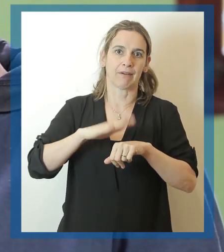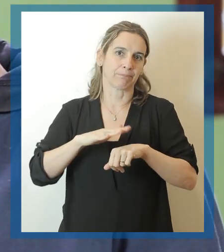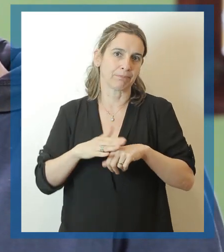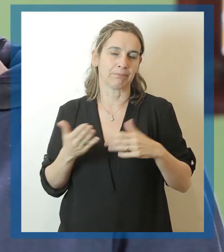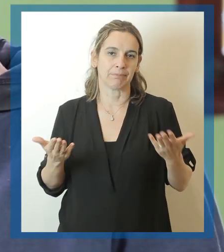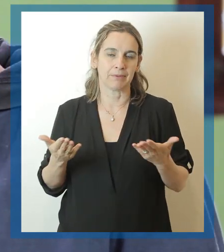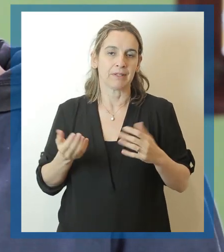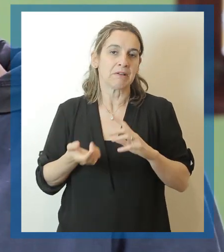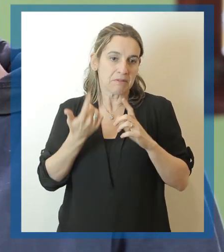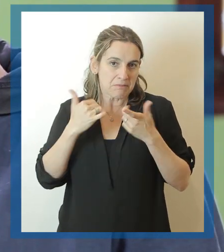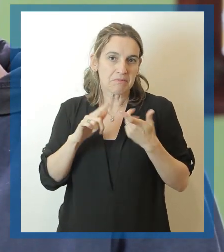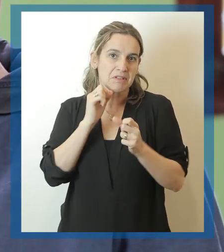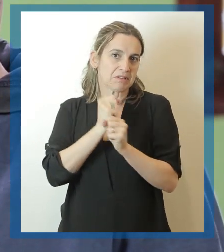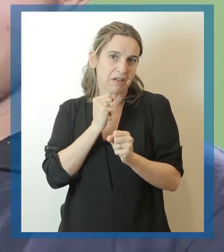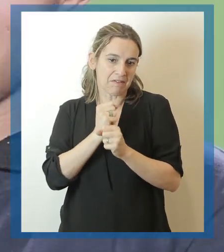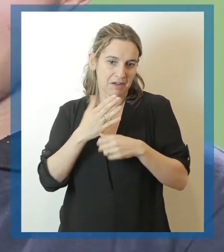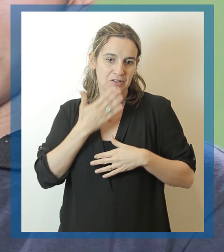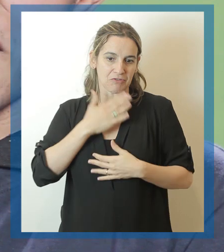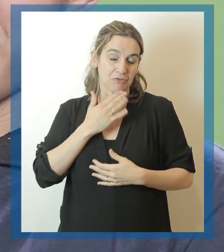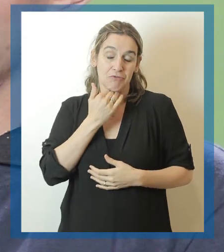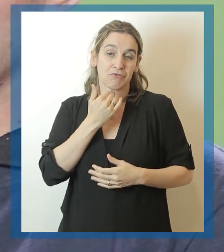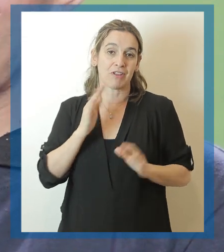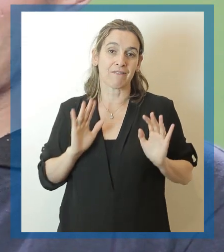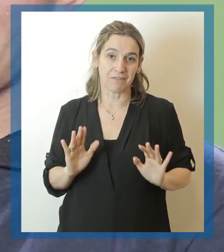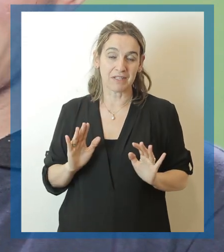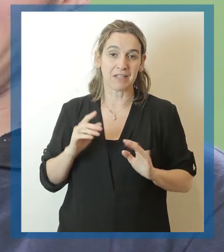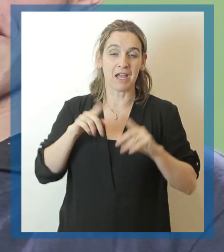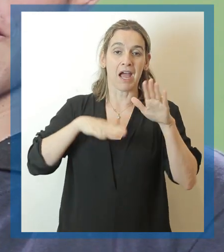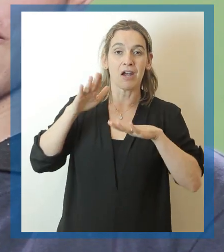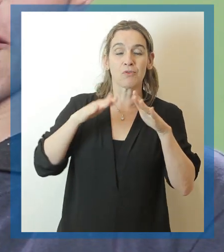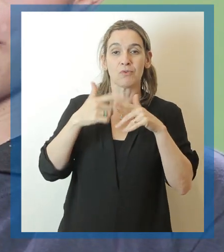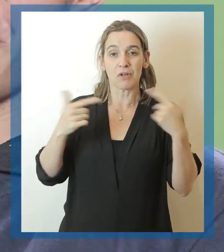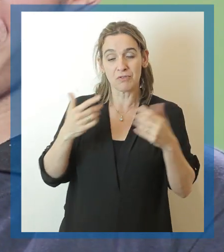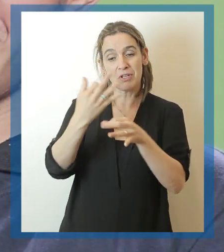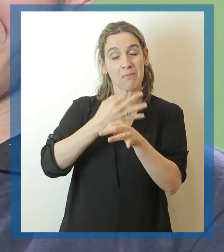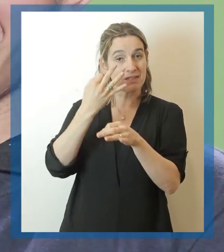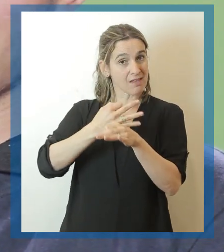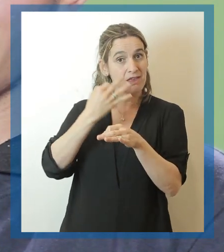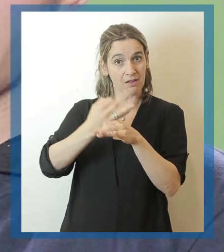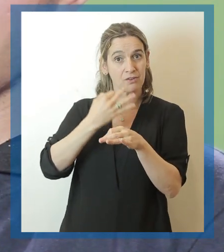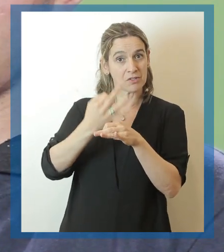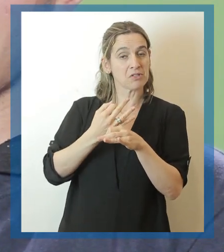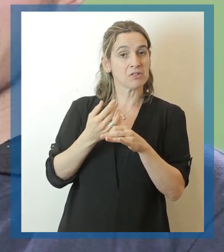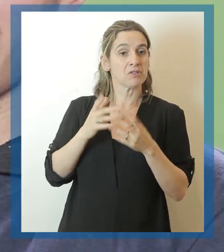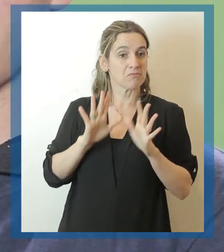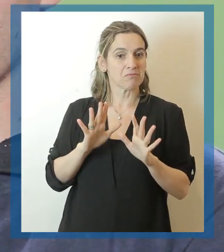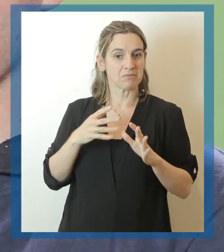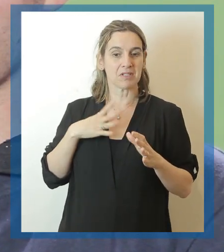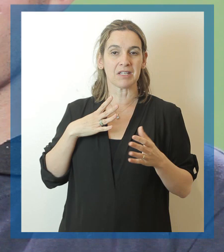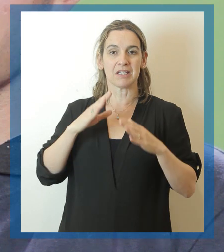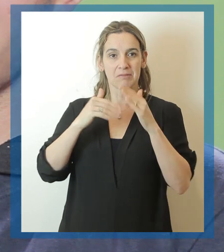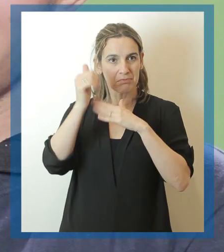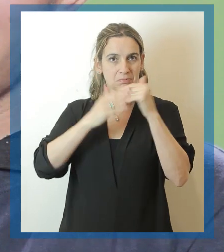algo como referencia y eso. Y por lo menos trabajar en yeso, que yo no sabía, poner algunas placas, viste, que